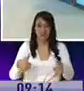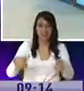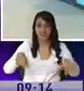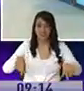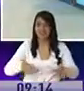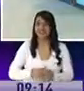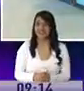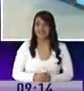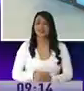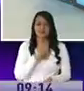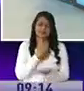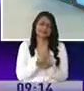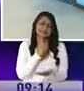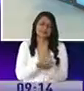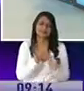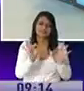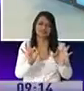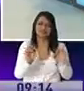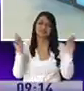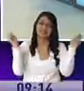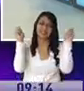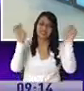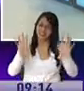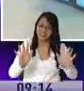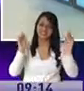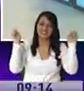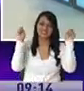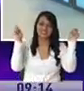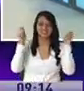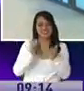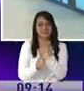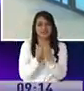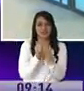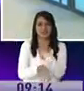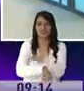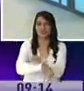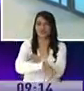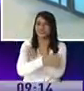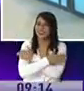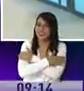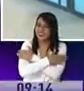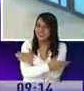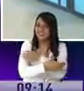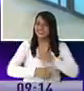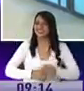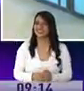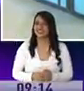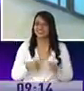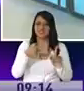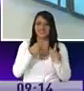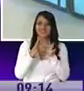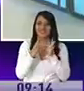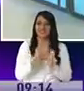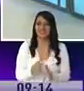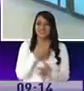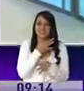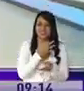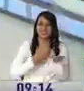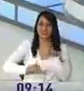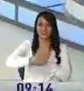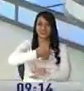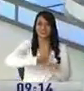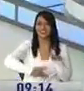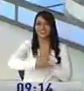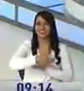claro absolutamente que una fiesta como siempre decimos Te mando un abrazo grande Violeta González Qué gusto haber compartido contigo